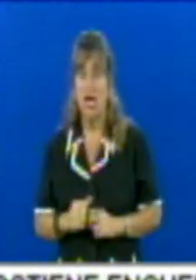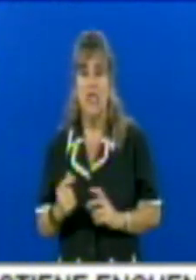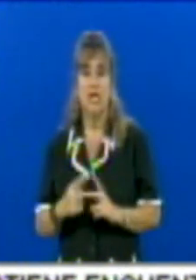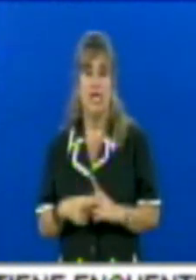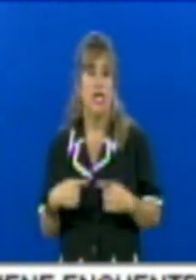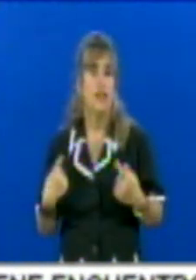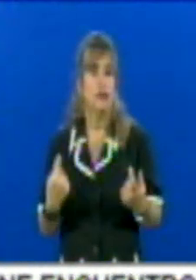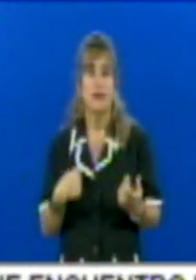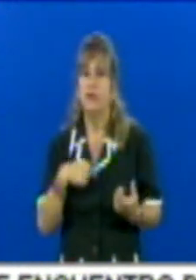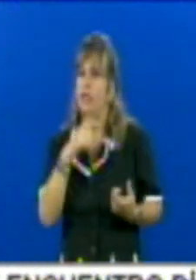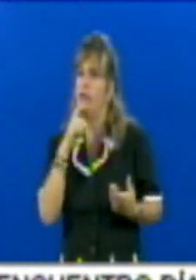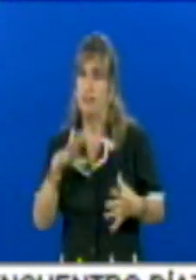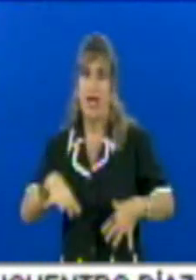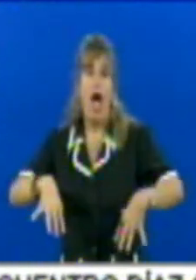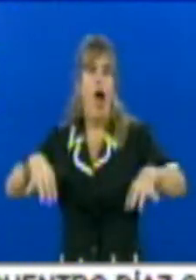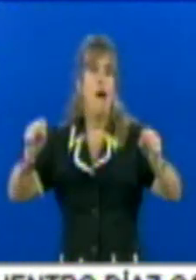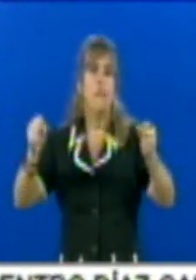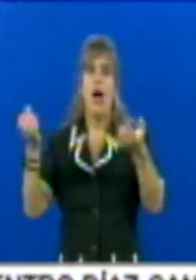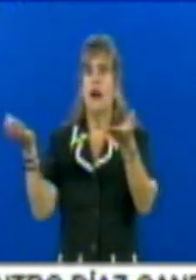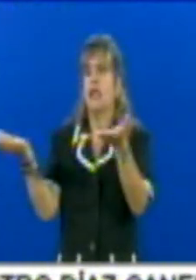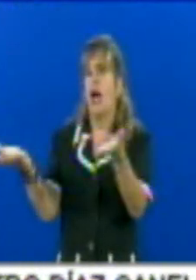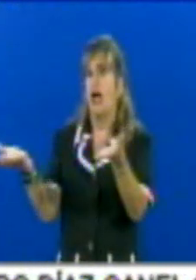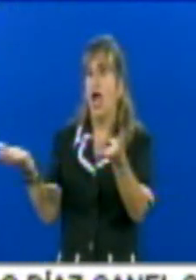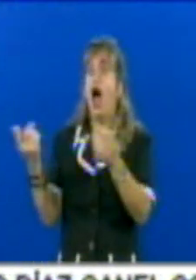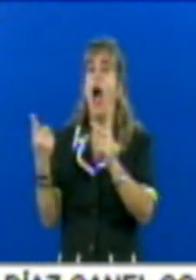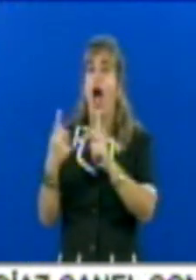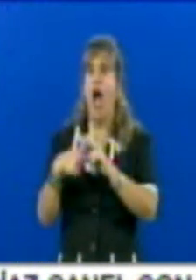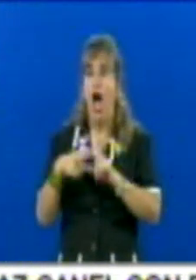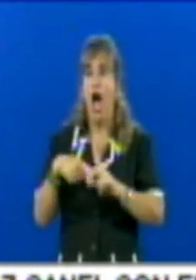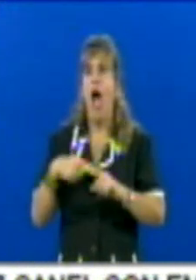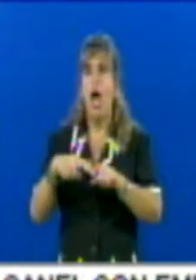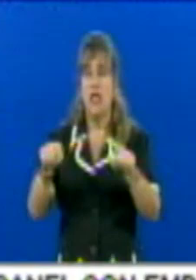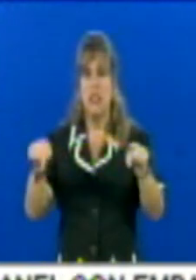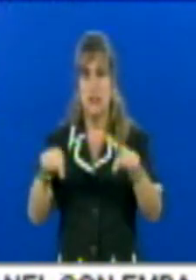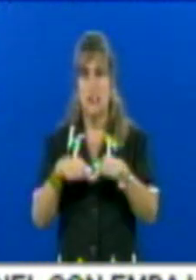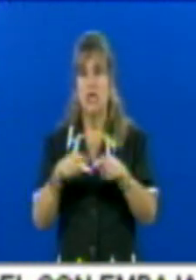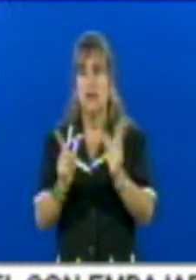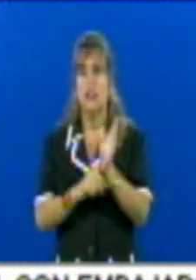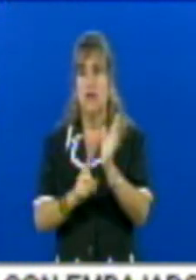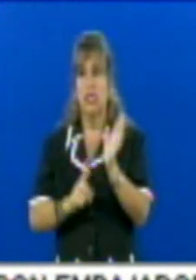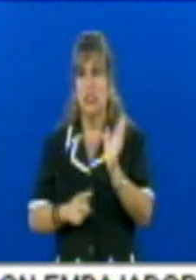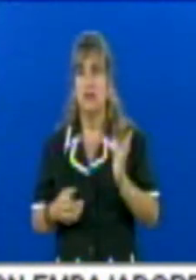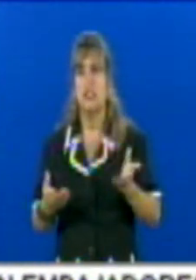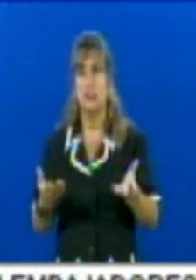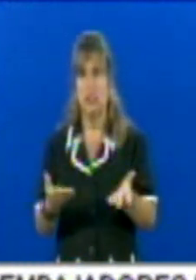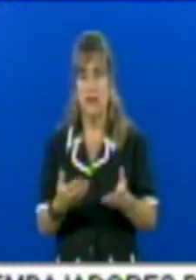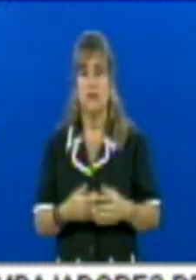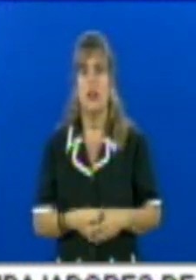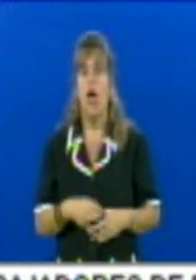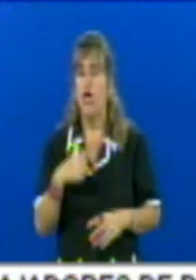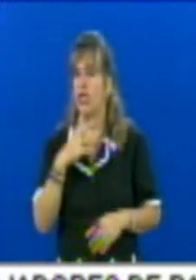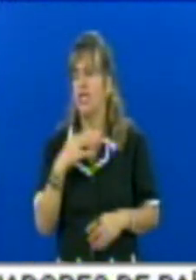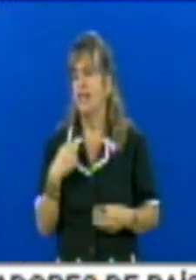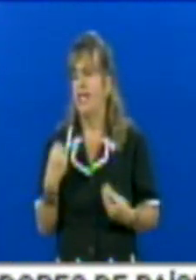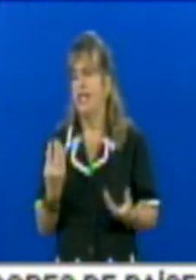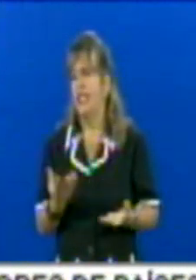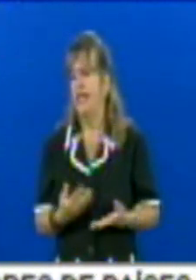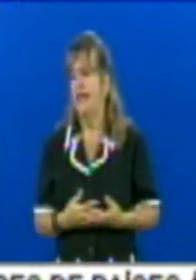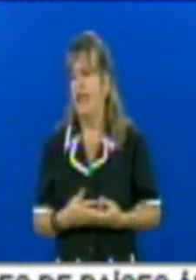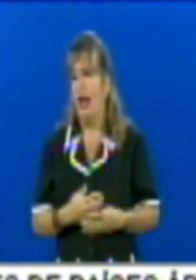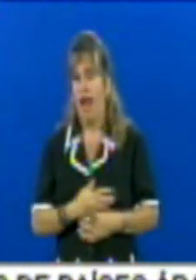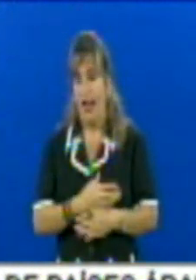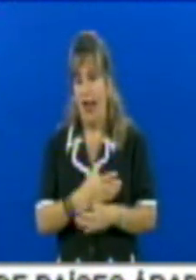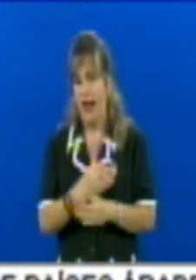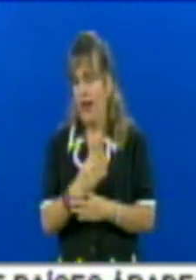no es posible hoy, aunque tienen protección de grupos electrógenos, hemos decidido que hasta que no